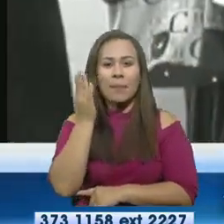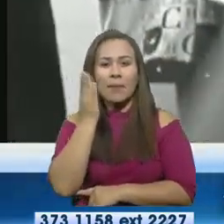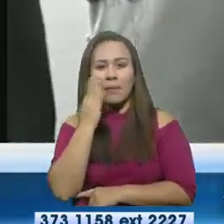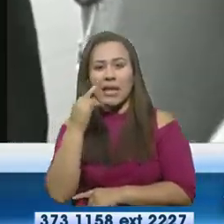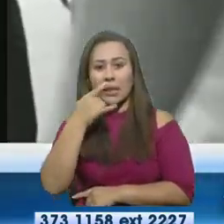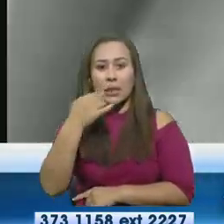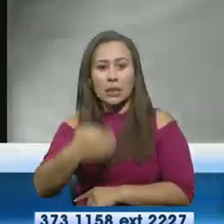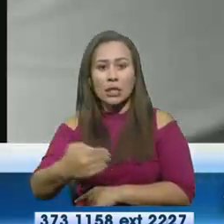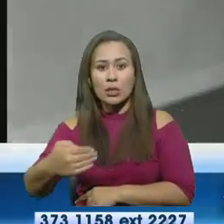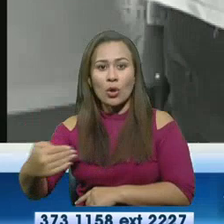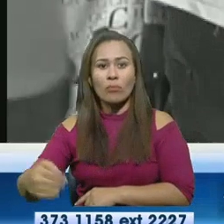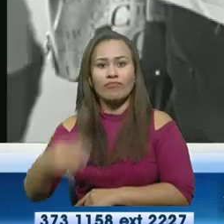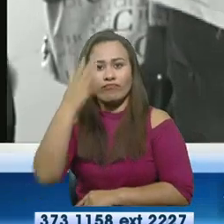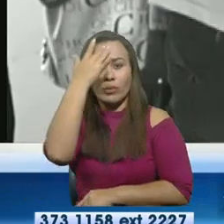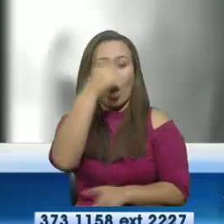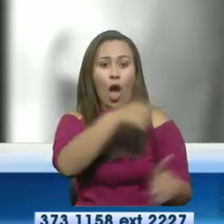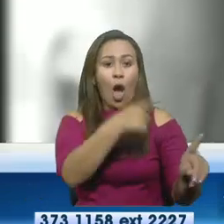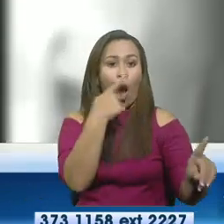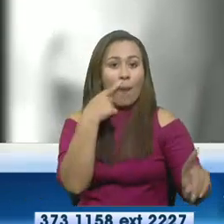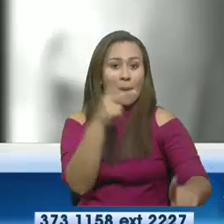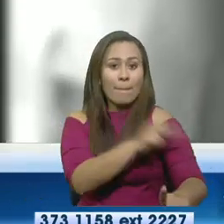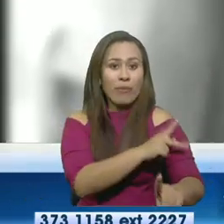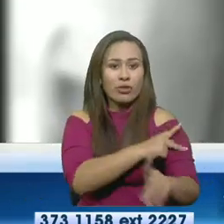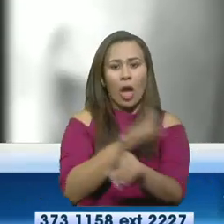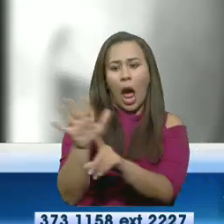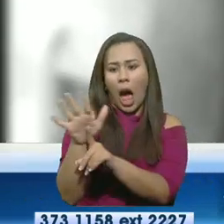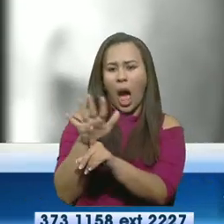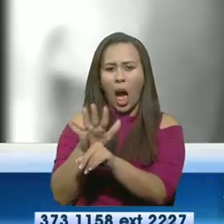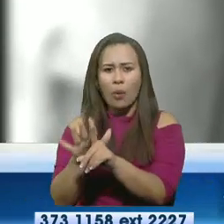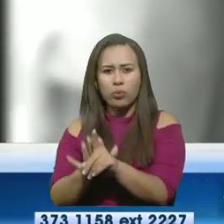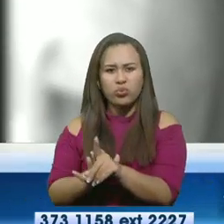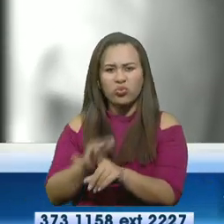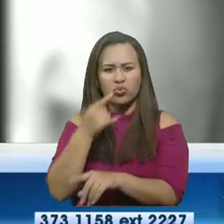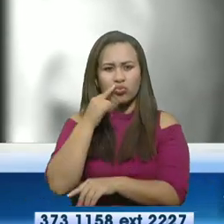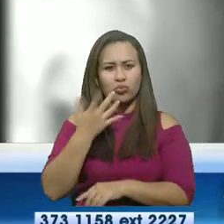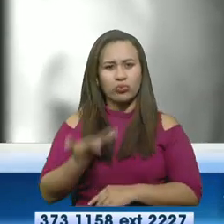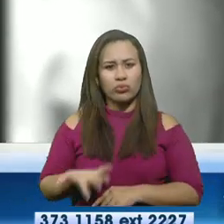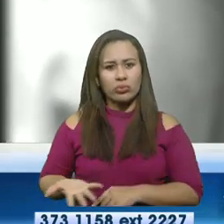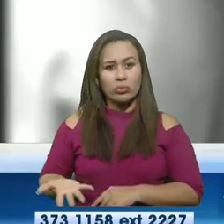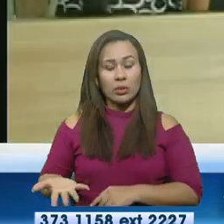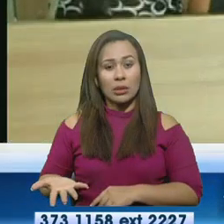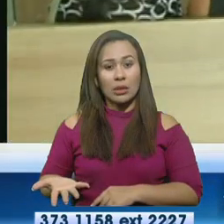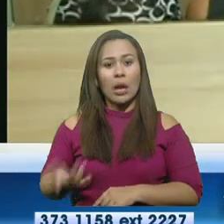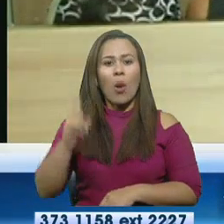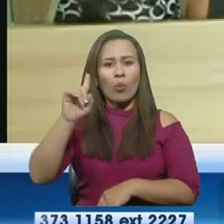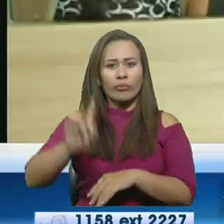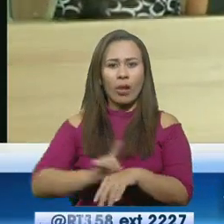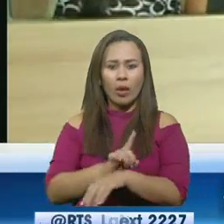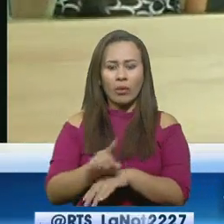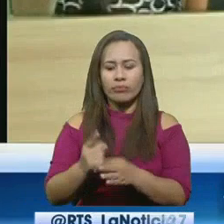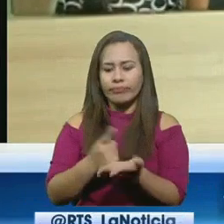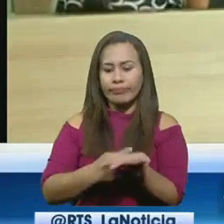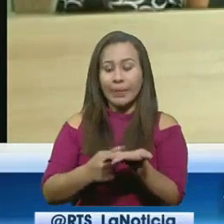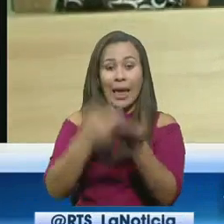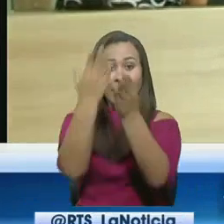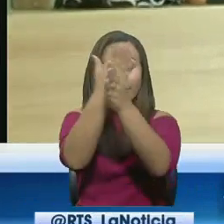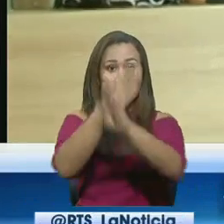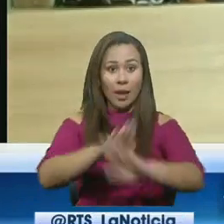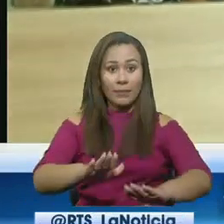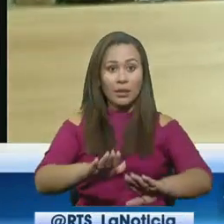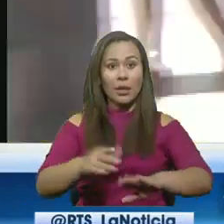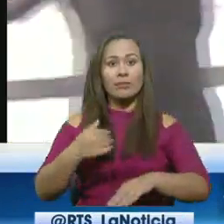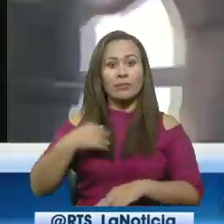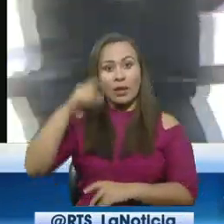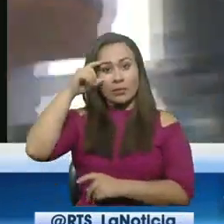educativo y del docente detenido por presunto abuso sexual. La diligencia tardó poco menos de una hora y al término de esta, el